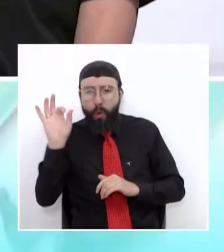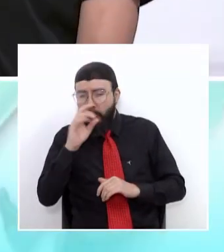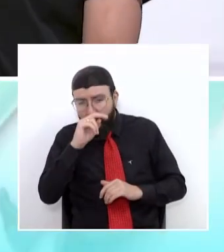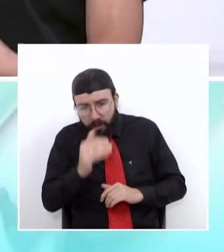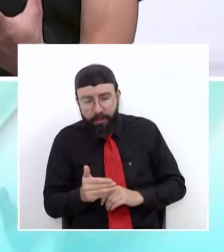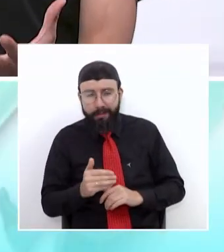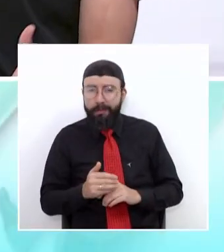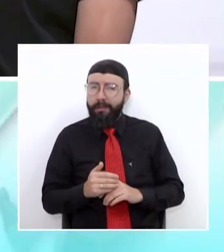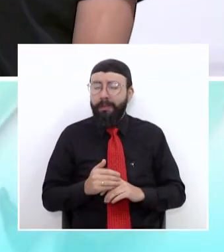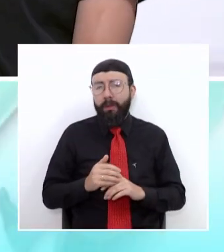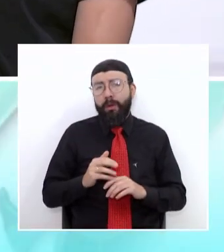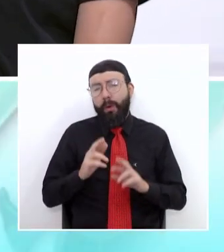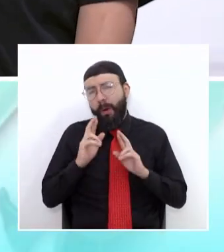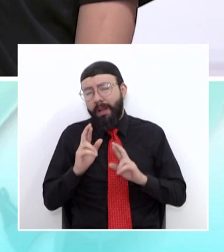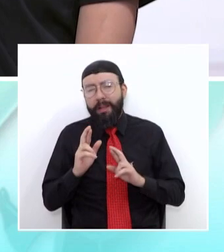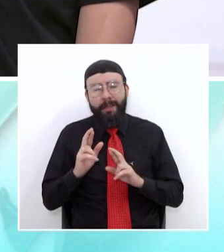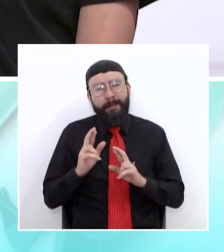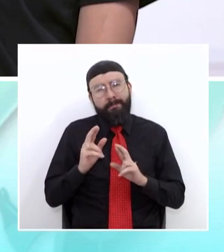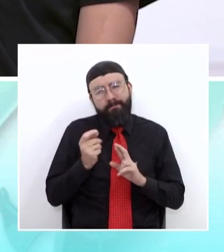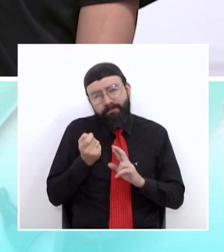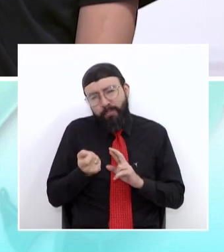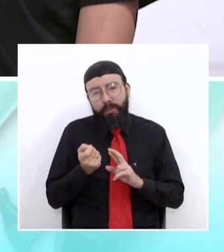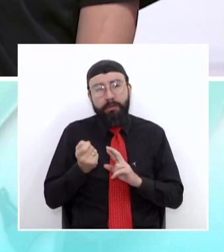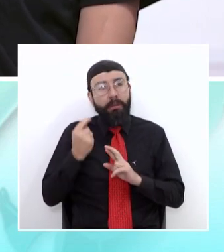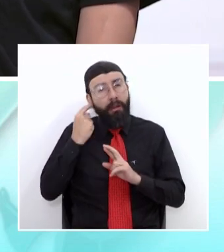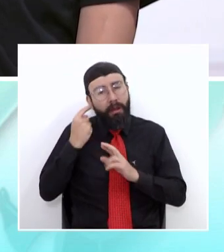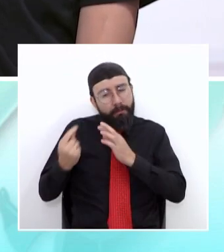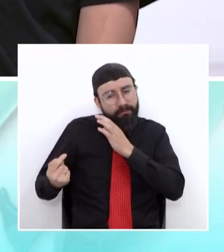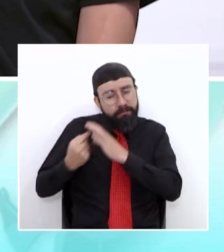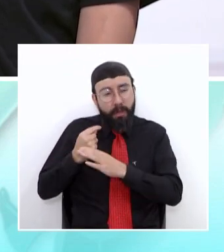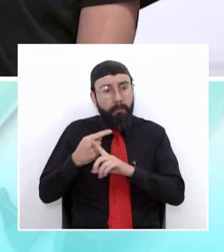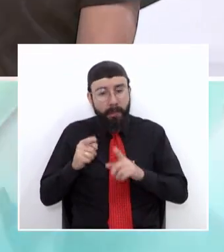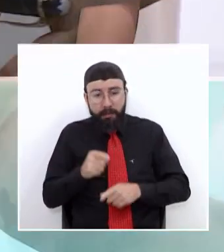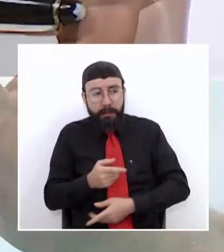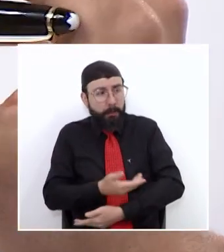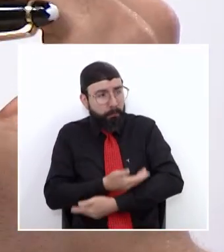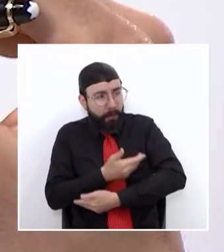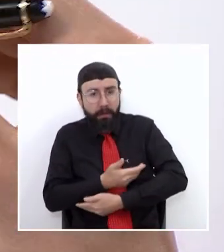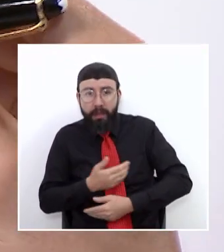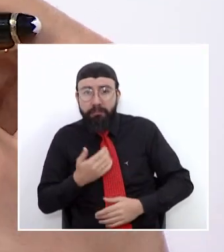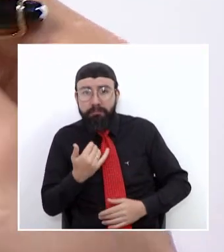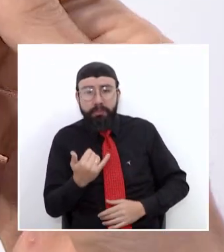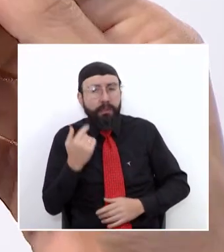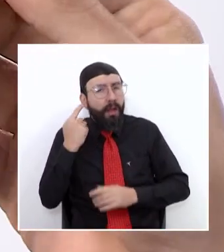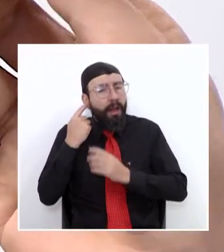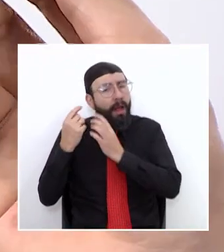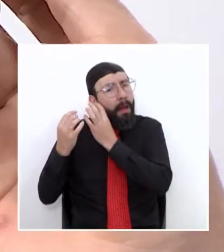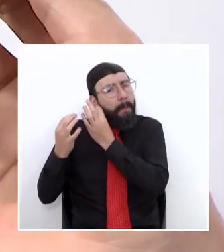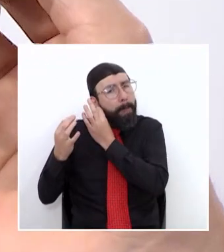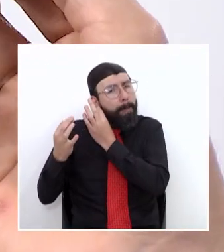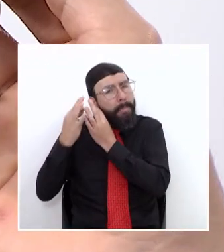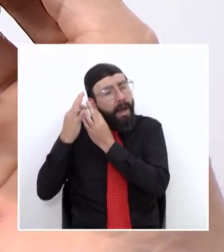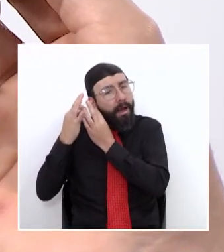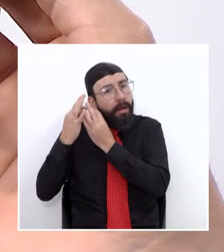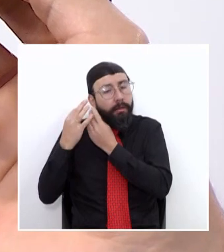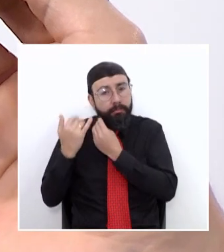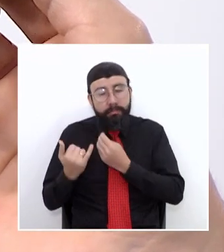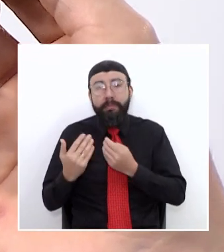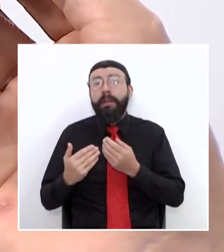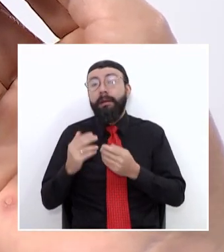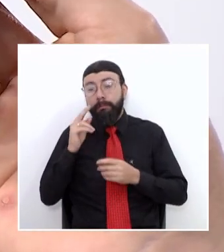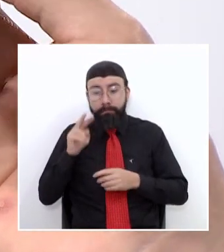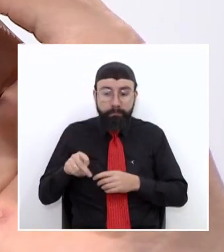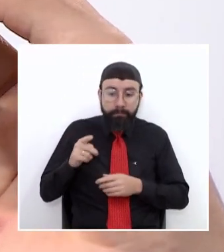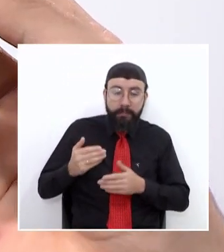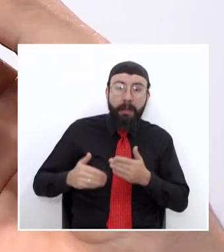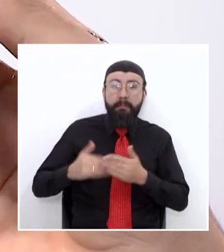que no se hagan muchas porque es información, pero si es un bebecito, cuando le hacen la perforación, ver si comienza a tener